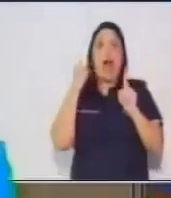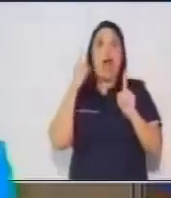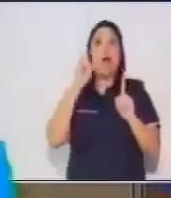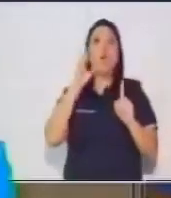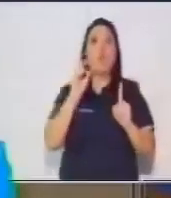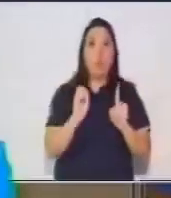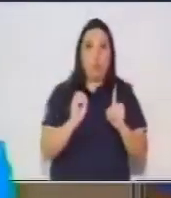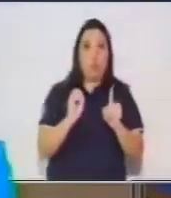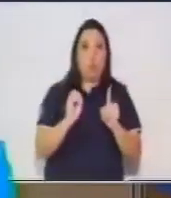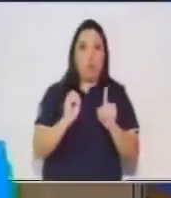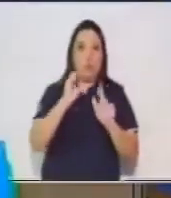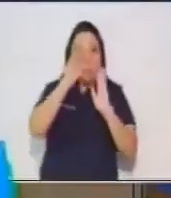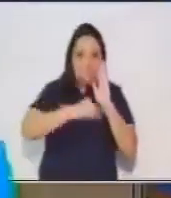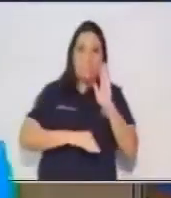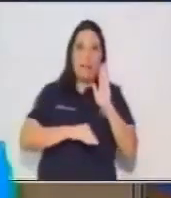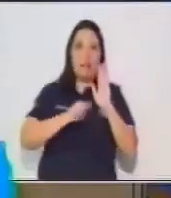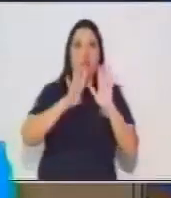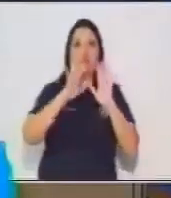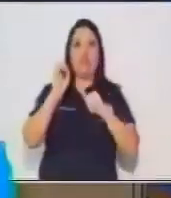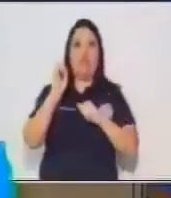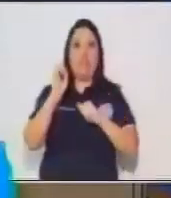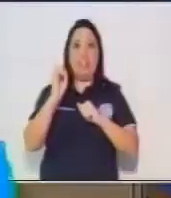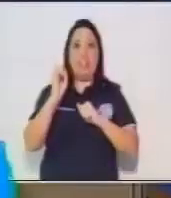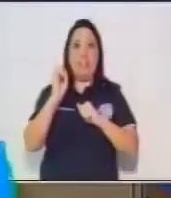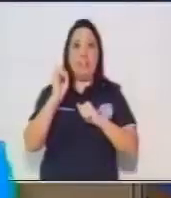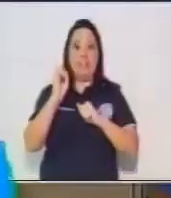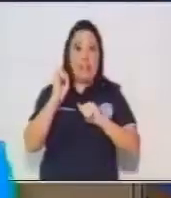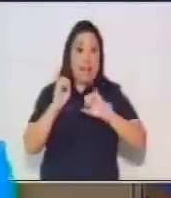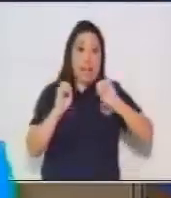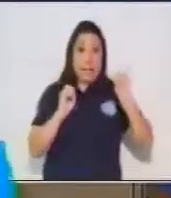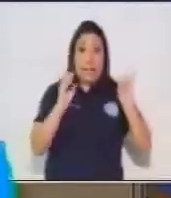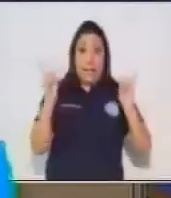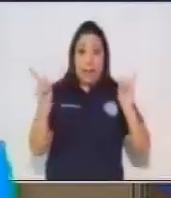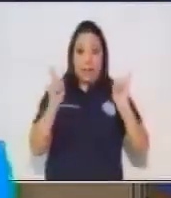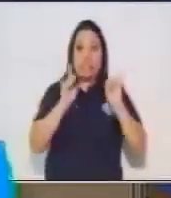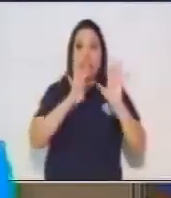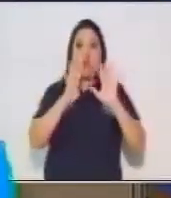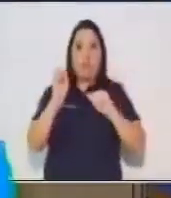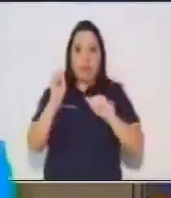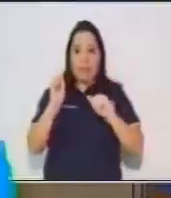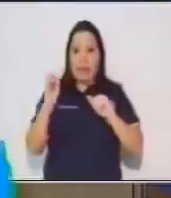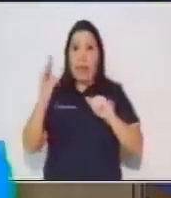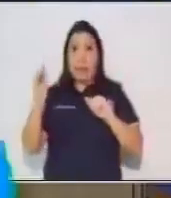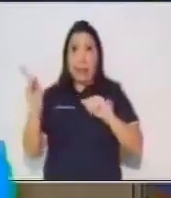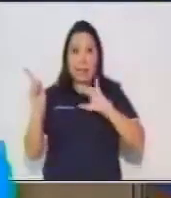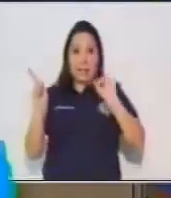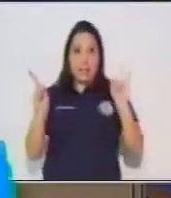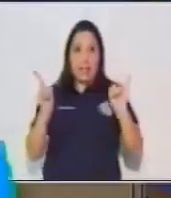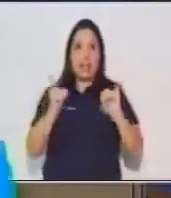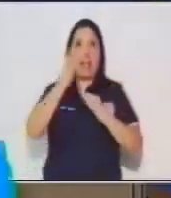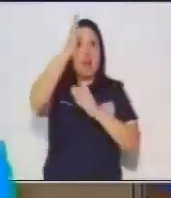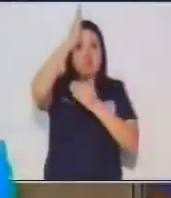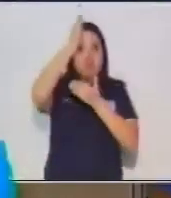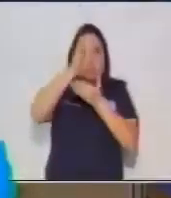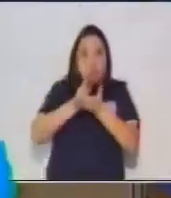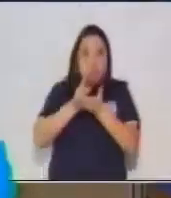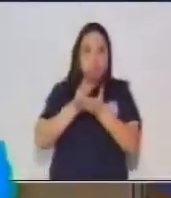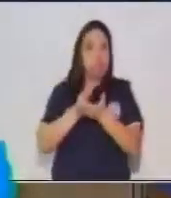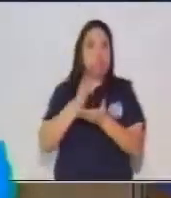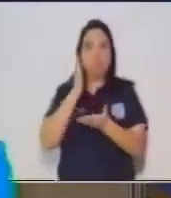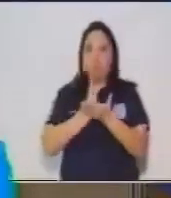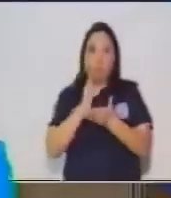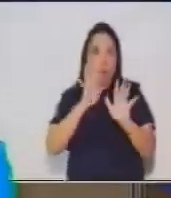tiene 90 grados. Y también de izquierda a derecha tiene 90 grados, porque está justo al medio, ¿verdad? Entonces